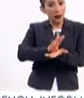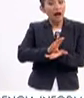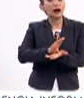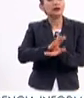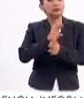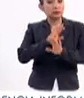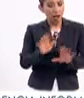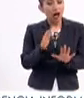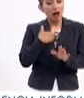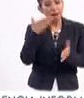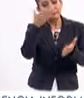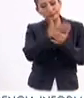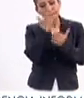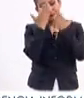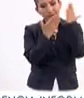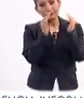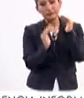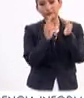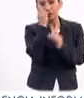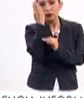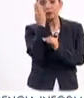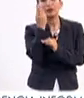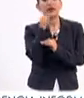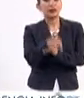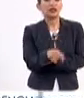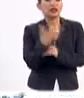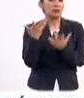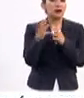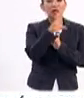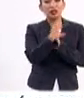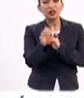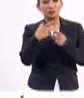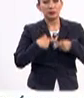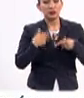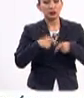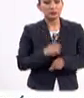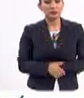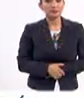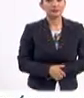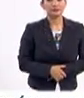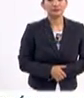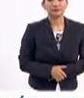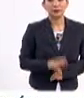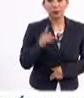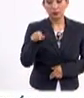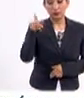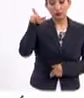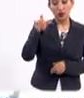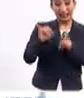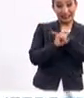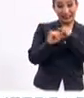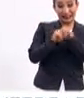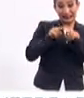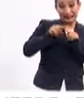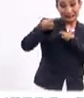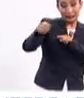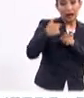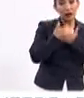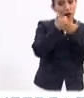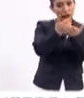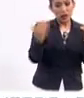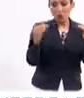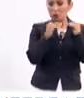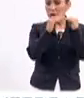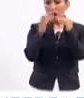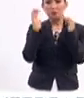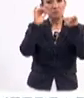que acceden a la educación superior a través de nosotros, alrededor de 500 personas. Por su modalidad a distancia, garantiza la